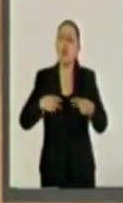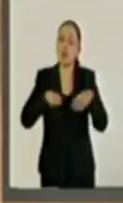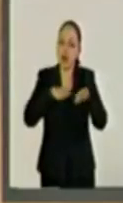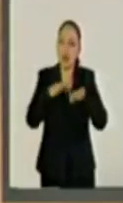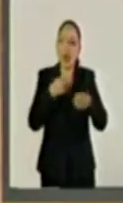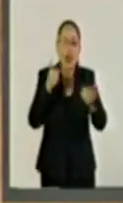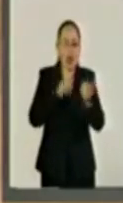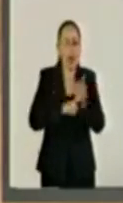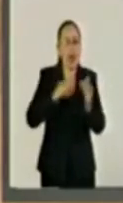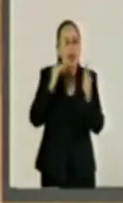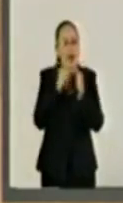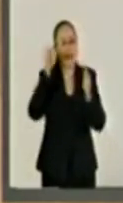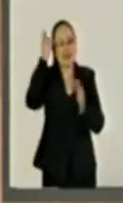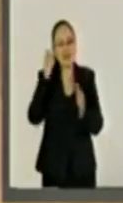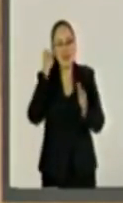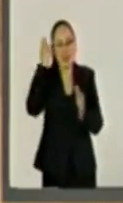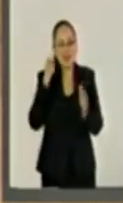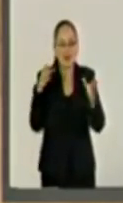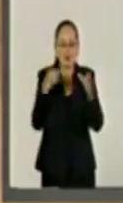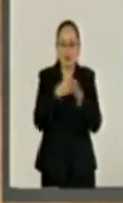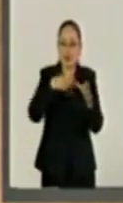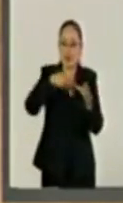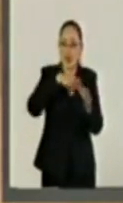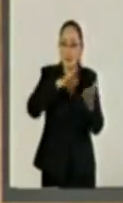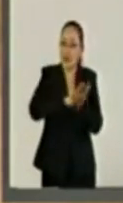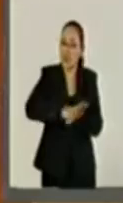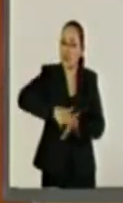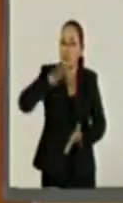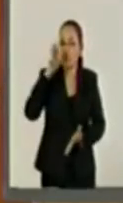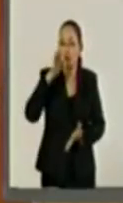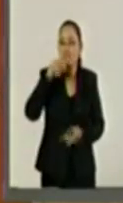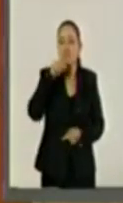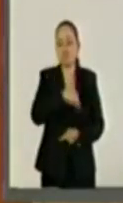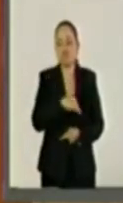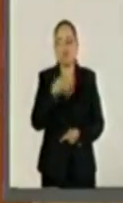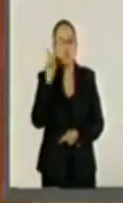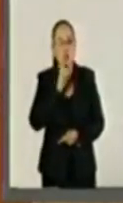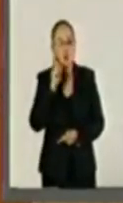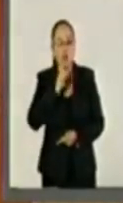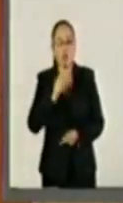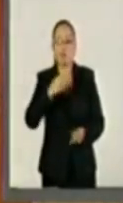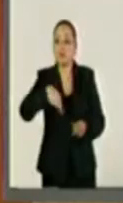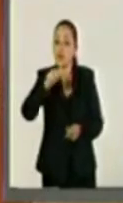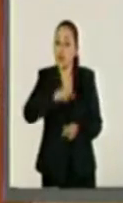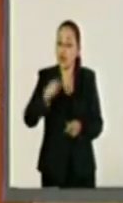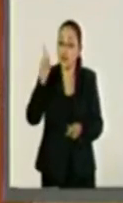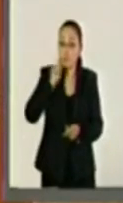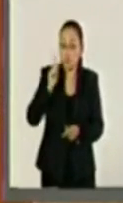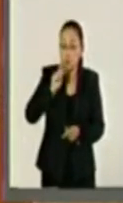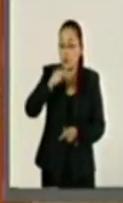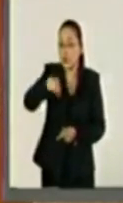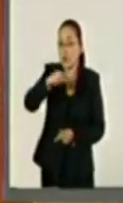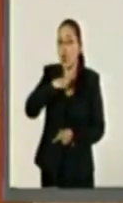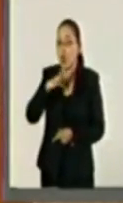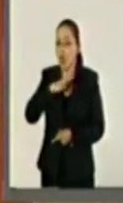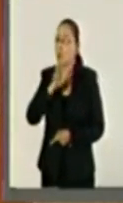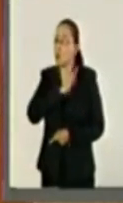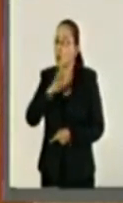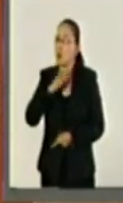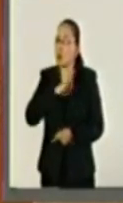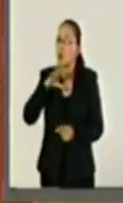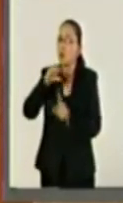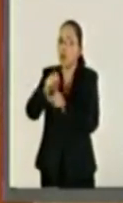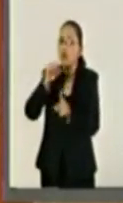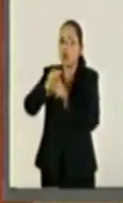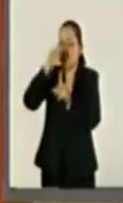hogar, la inmensa mayoría son mujeres, personas que al igual que todas merecen lograr sus aspiraciones a través